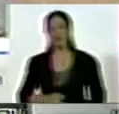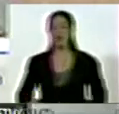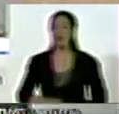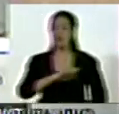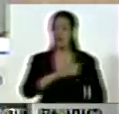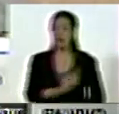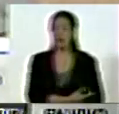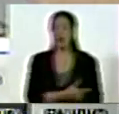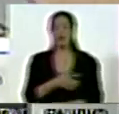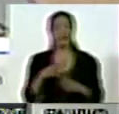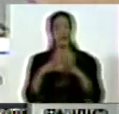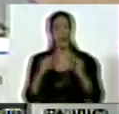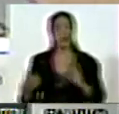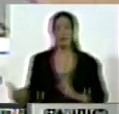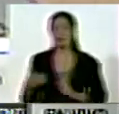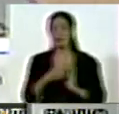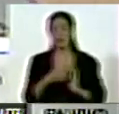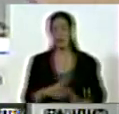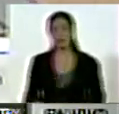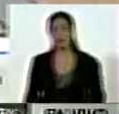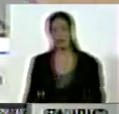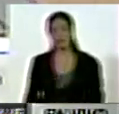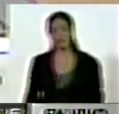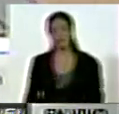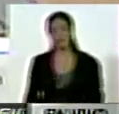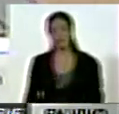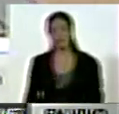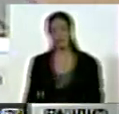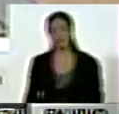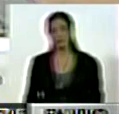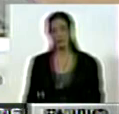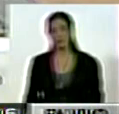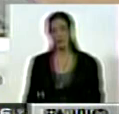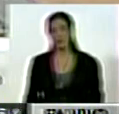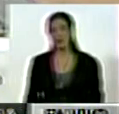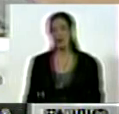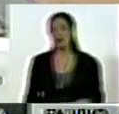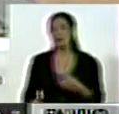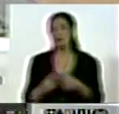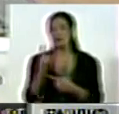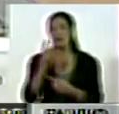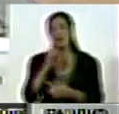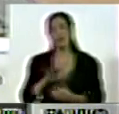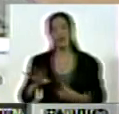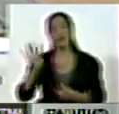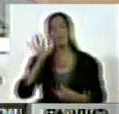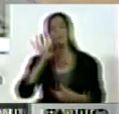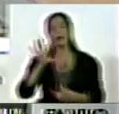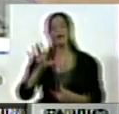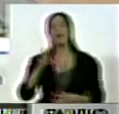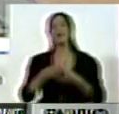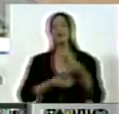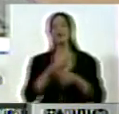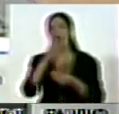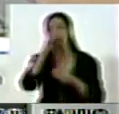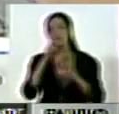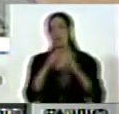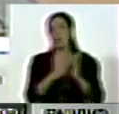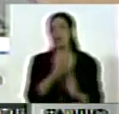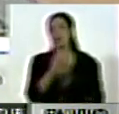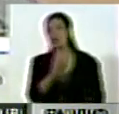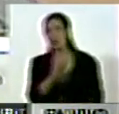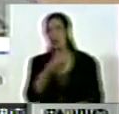firmeza, todo este tipo de agresiones. Es indiscutible que han causado un perjuicio a nuestro país, como lo hicieron en el año 2002